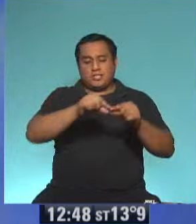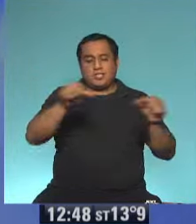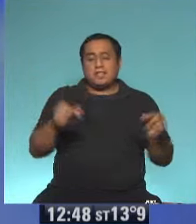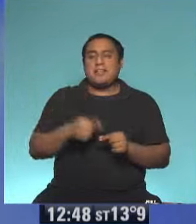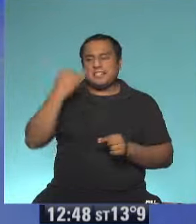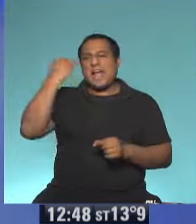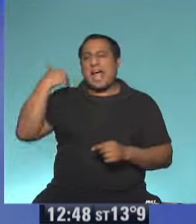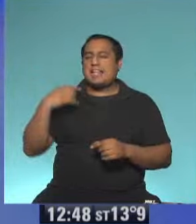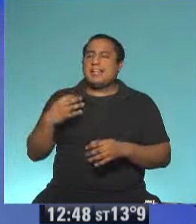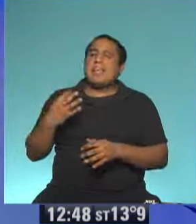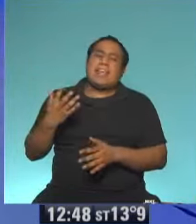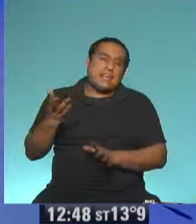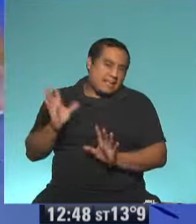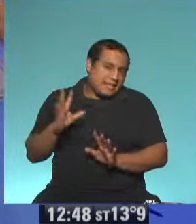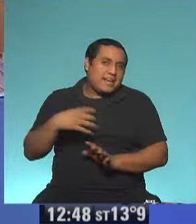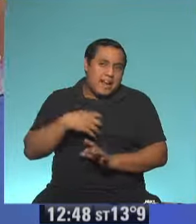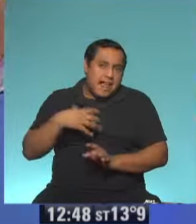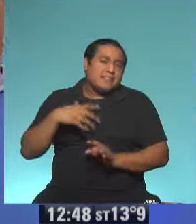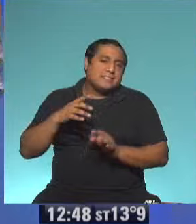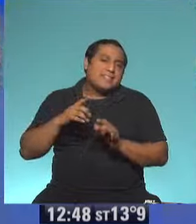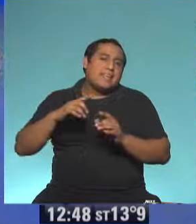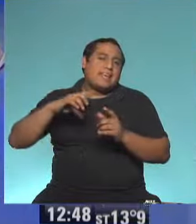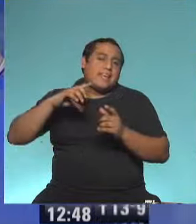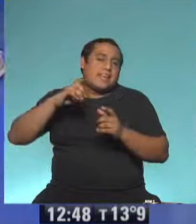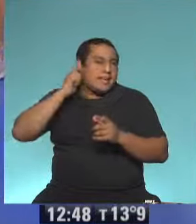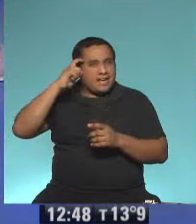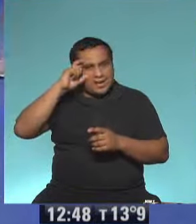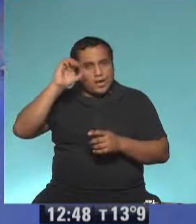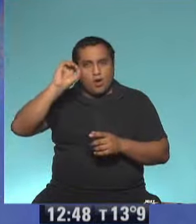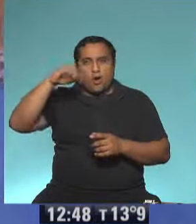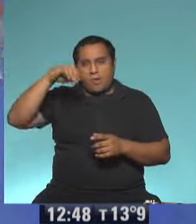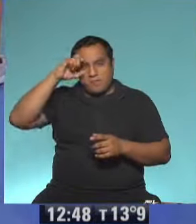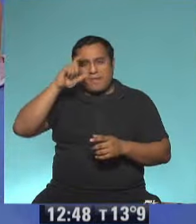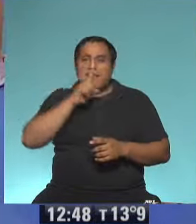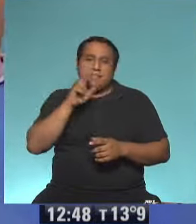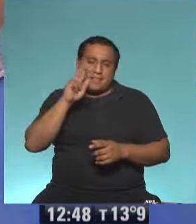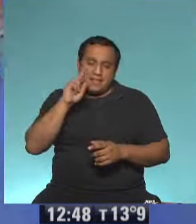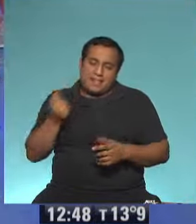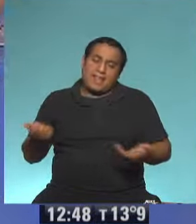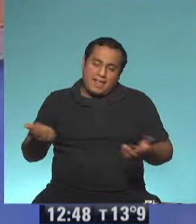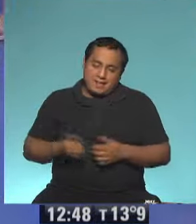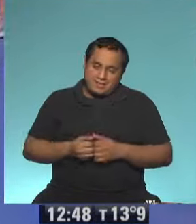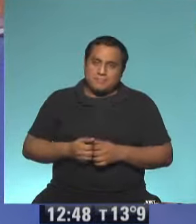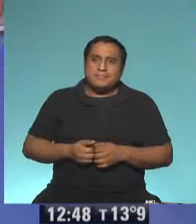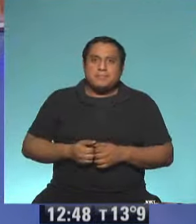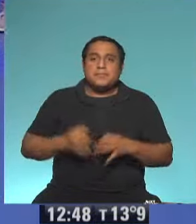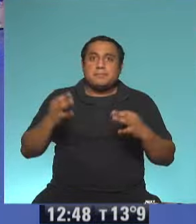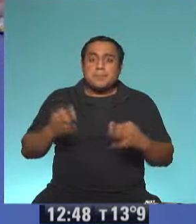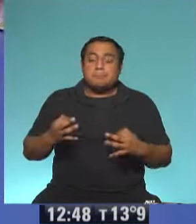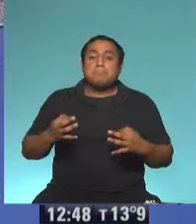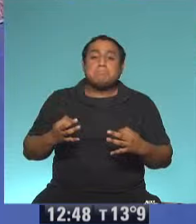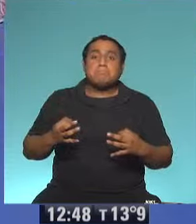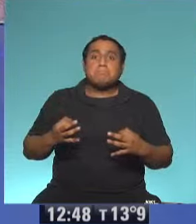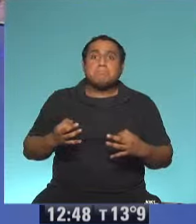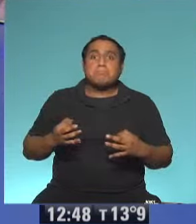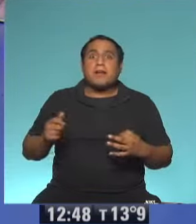Sí, tuvimos la clase de verdad. Nos estamos imaginando que son los aros que hay en escuelas. Bien. Y vamos